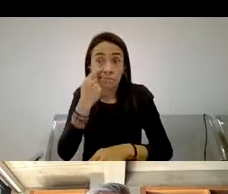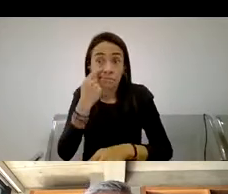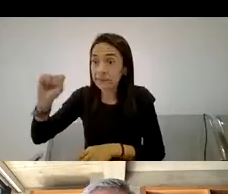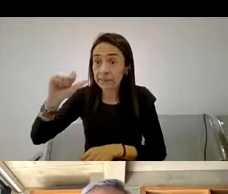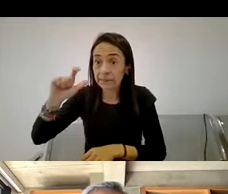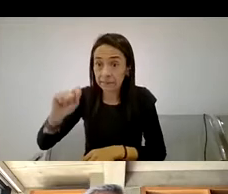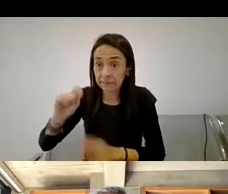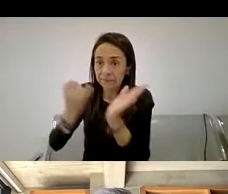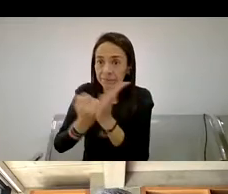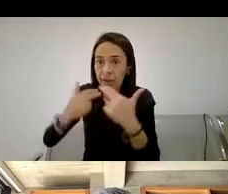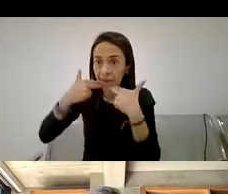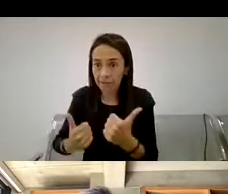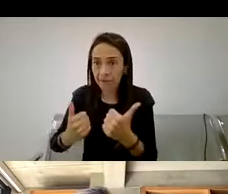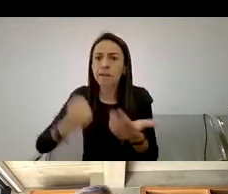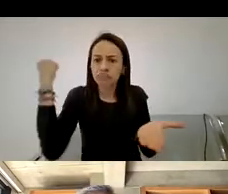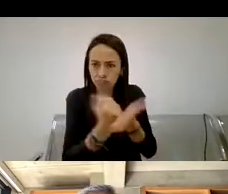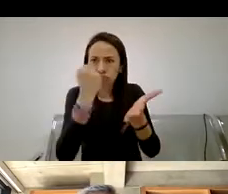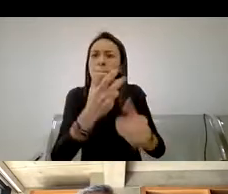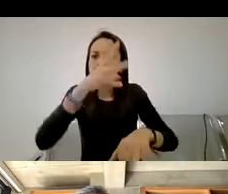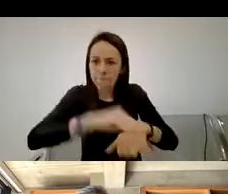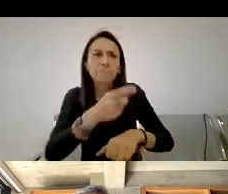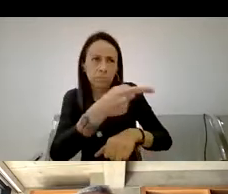que entregan su informe de transparencia, pues no